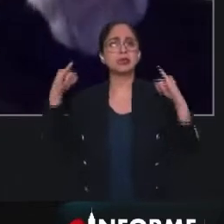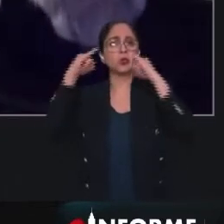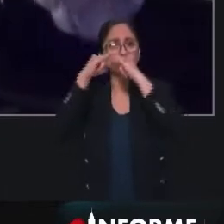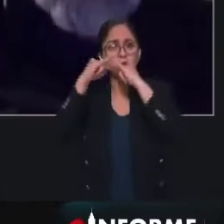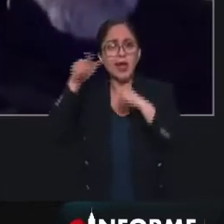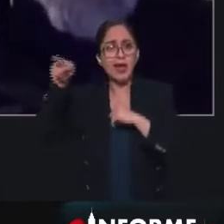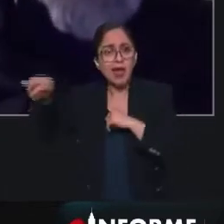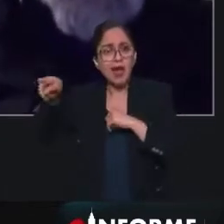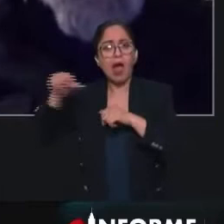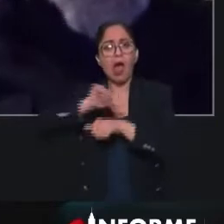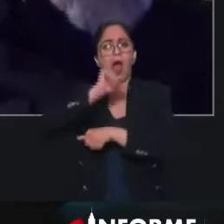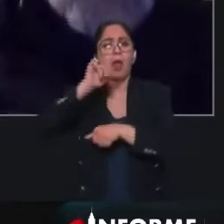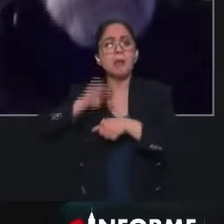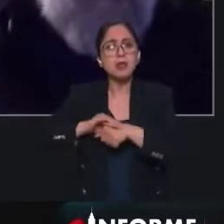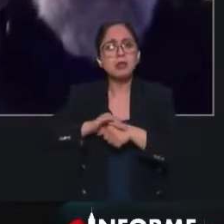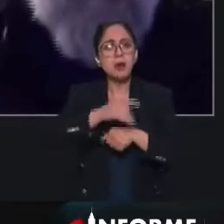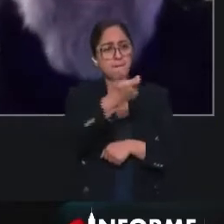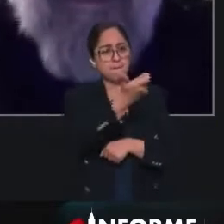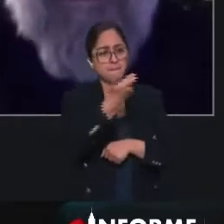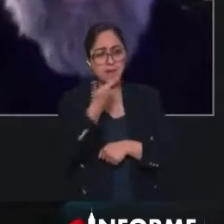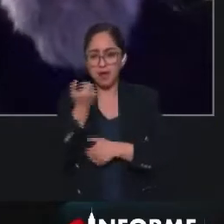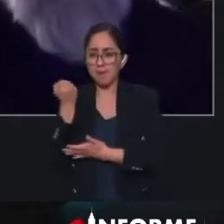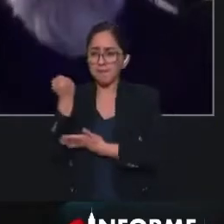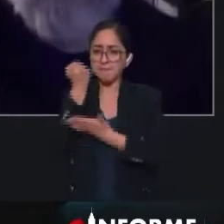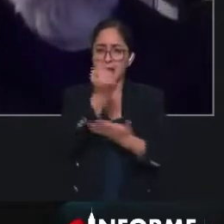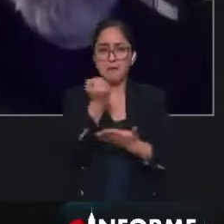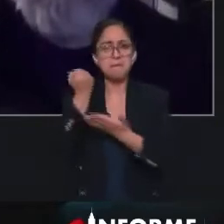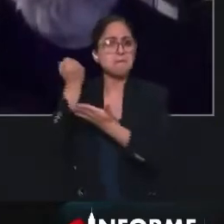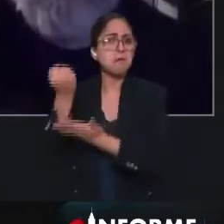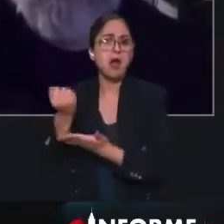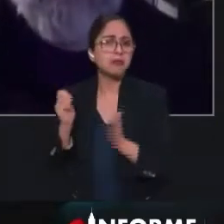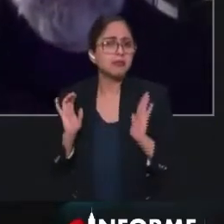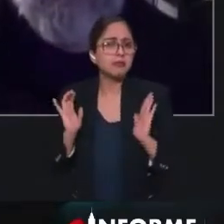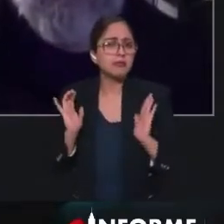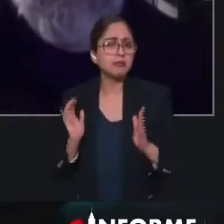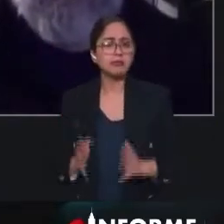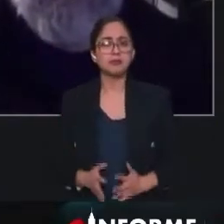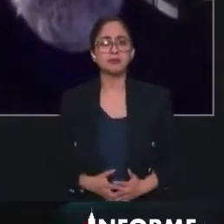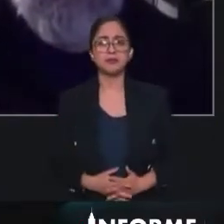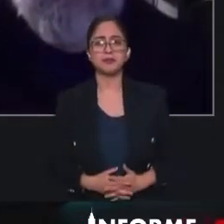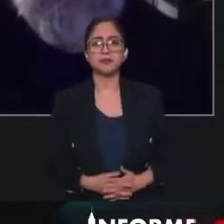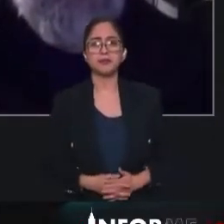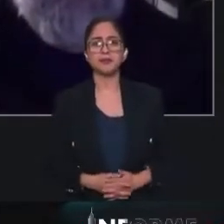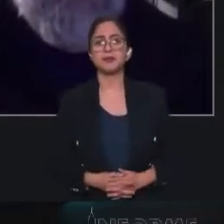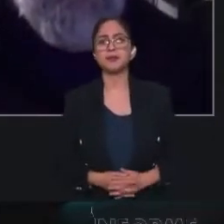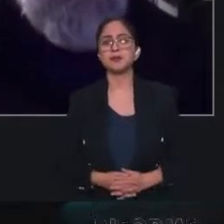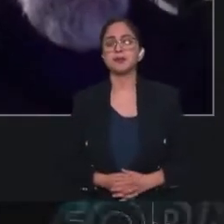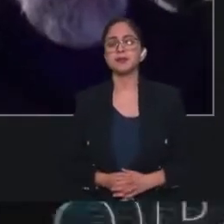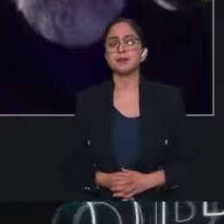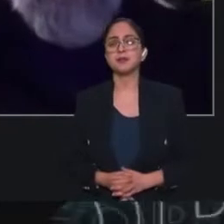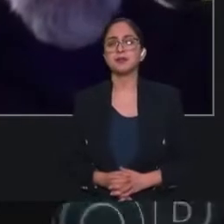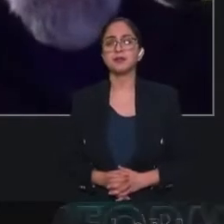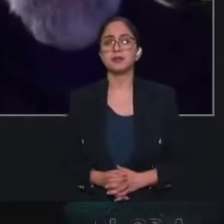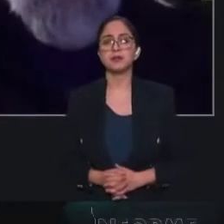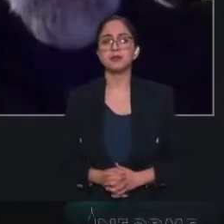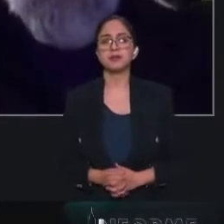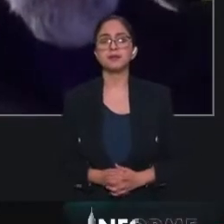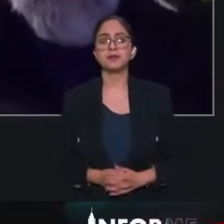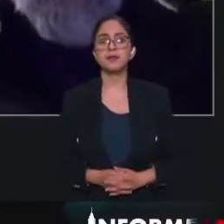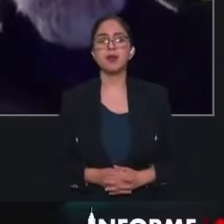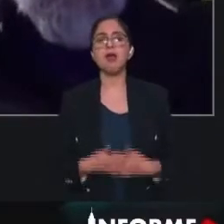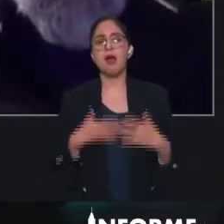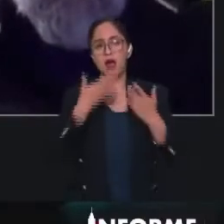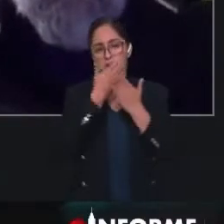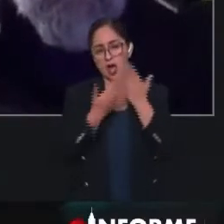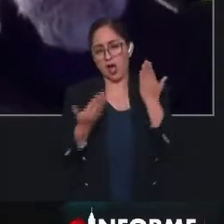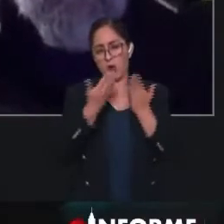de presupuestos. Eso es lo que son. sin duda. Ahora yo te plantearía, Pedro, que todas estas